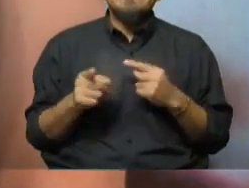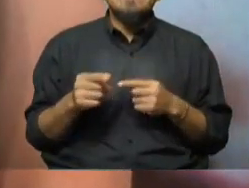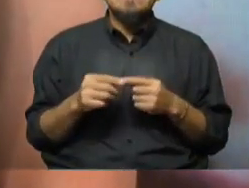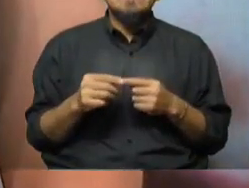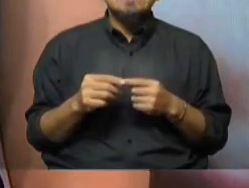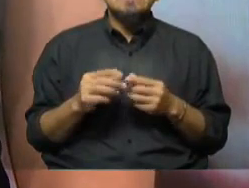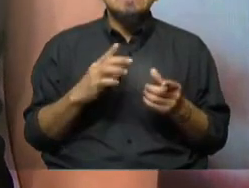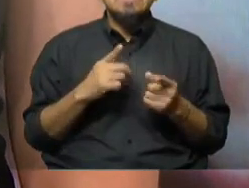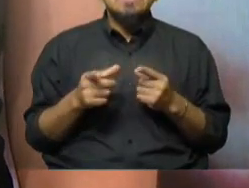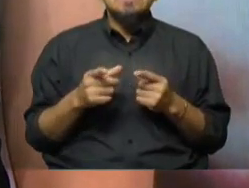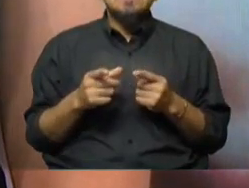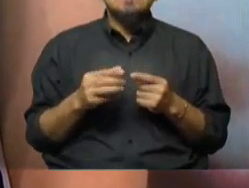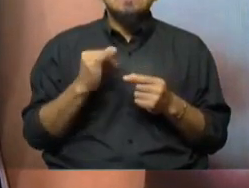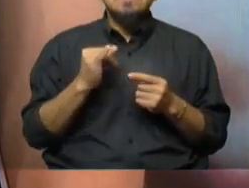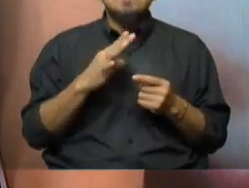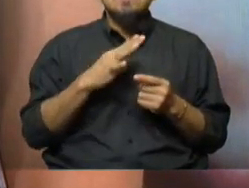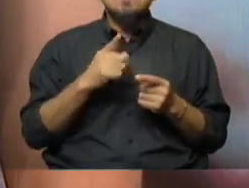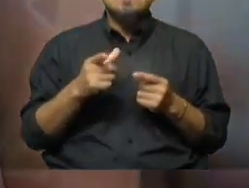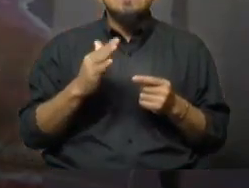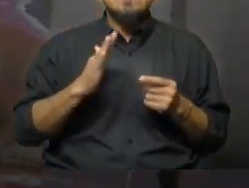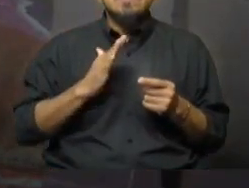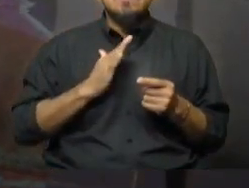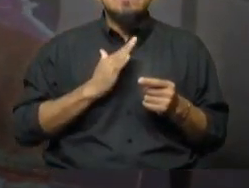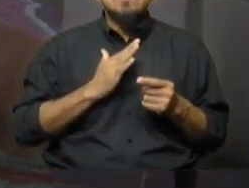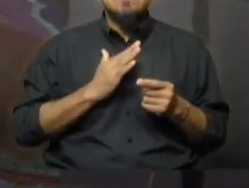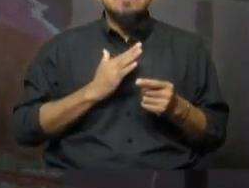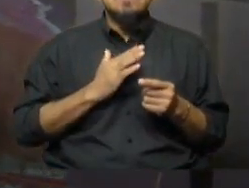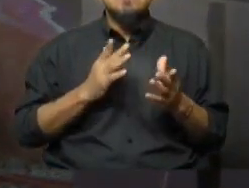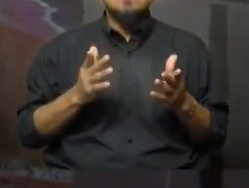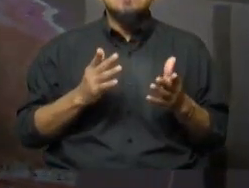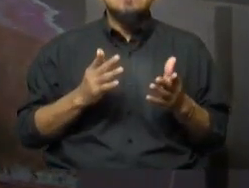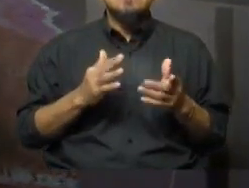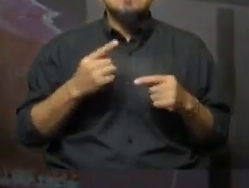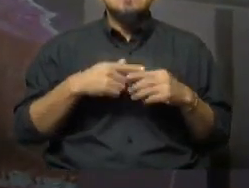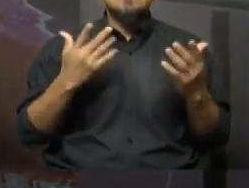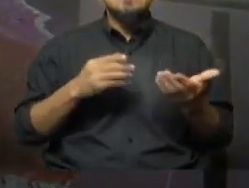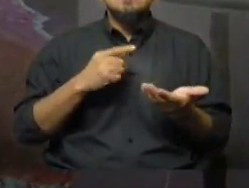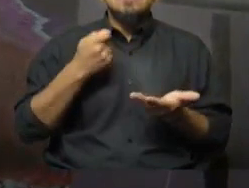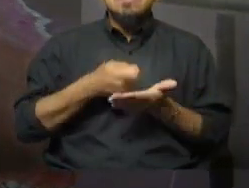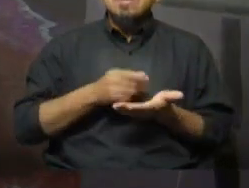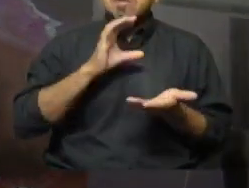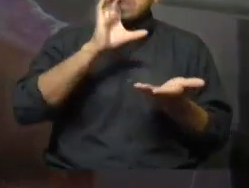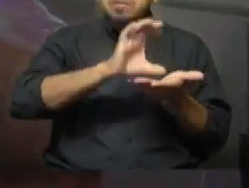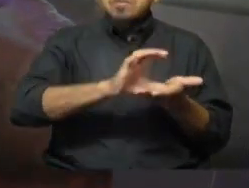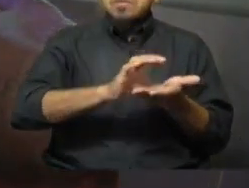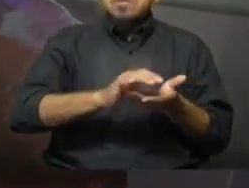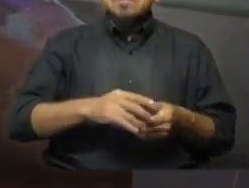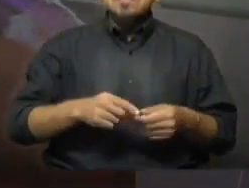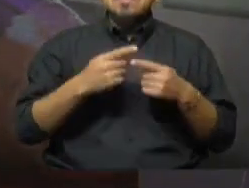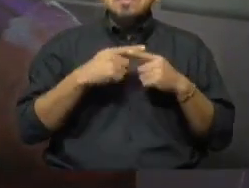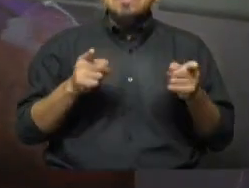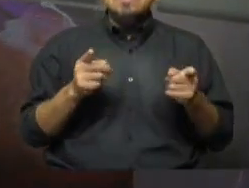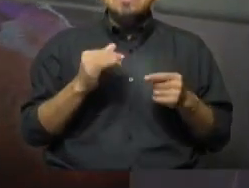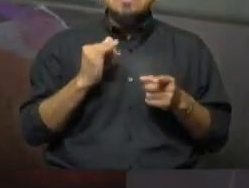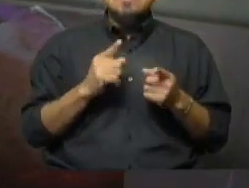porque cuando sí va una mujer a un festival, ¿qué pasa con la paga? ¿Sigue siendo diferencial con respecto bueno, a los